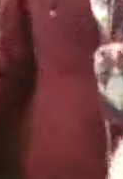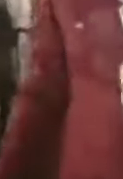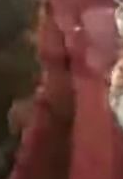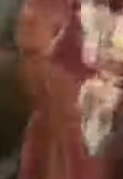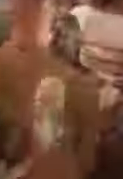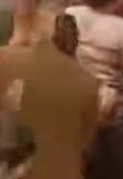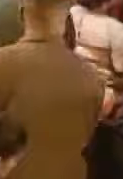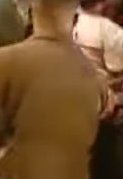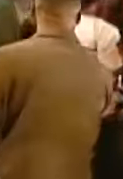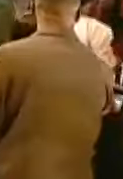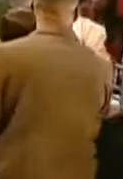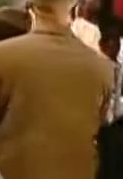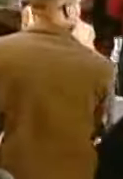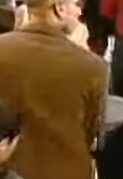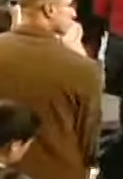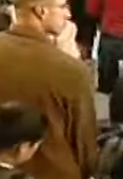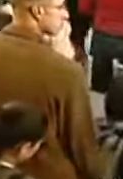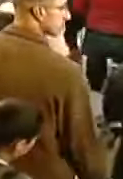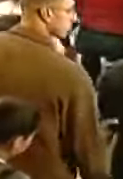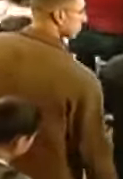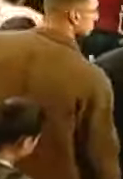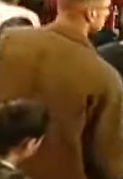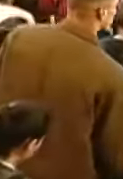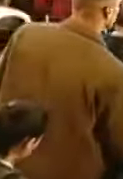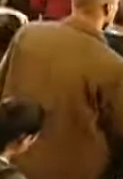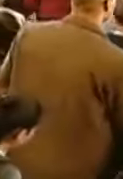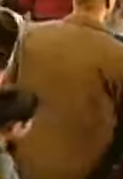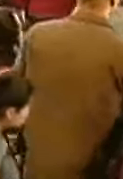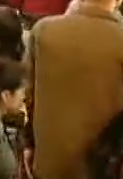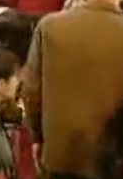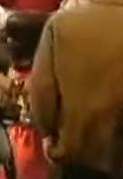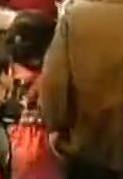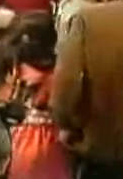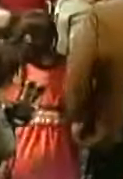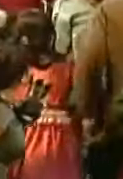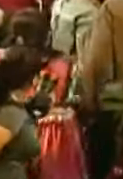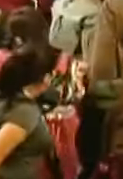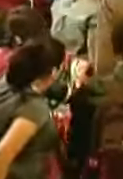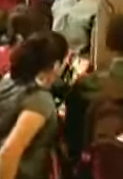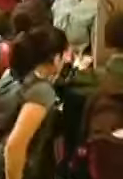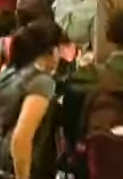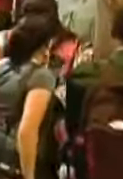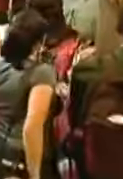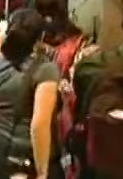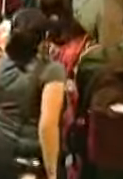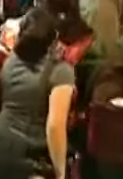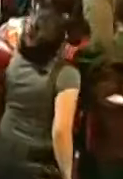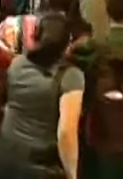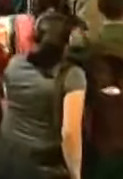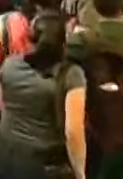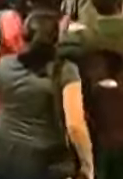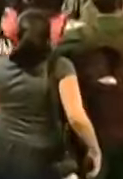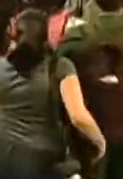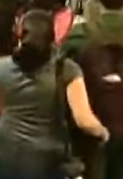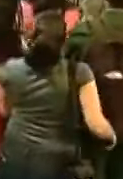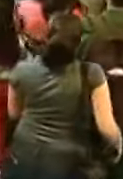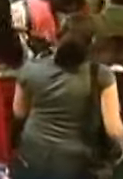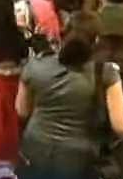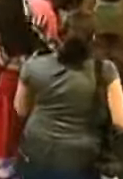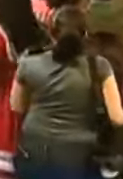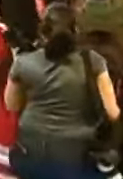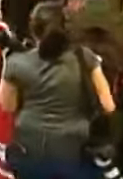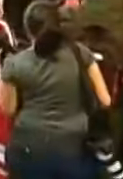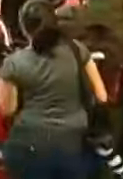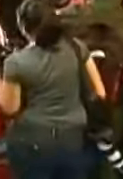de Palestina y exige el cese al fuego y a los bombardeos. Debe prevalecer la paz, el respeto a la vida y a la